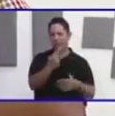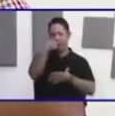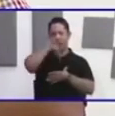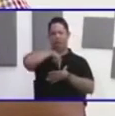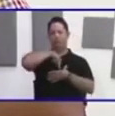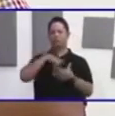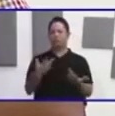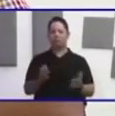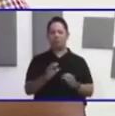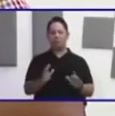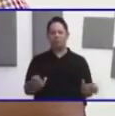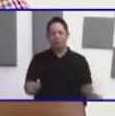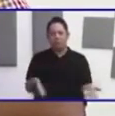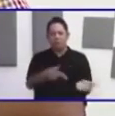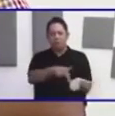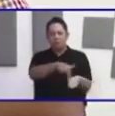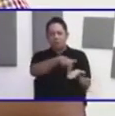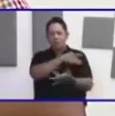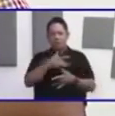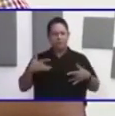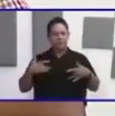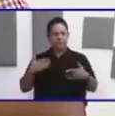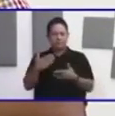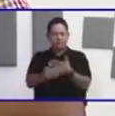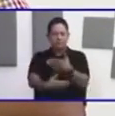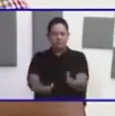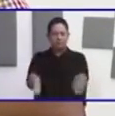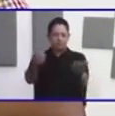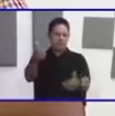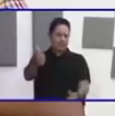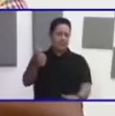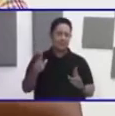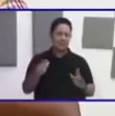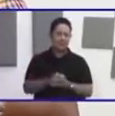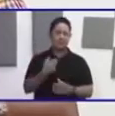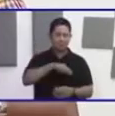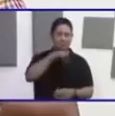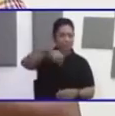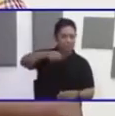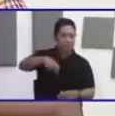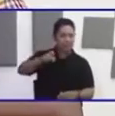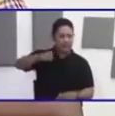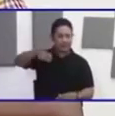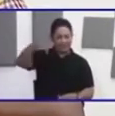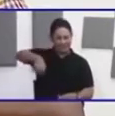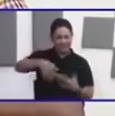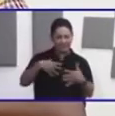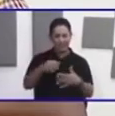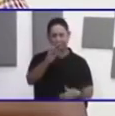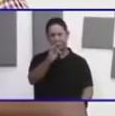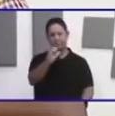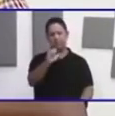consciente y se está recuperando. Entonces seguimos con ese proyecto del TAC, estamos ya, el